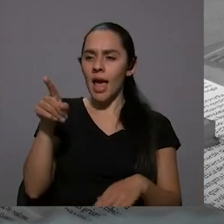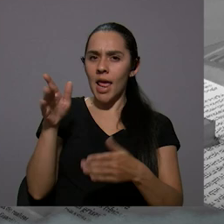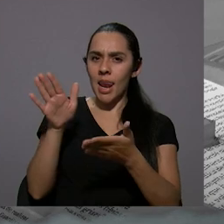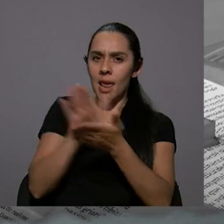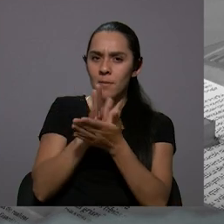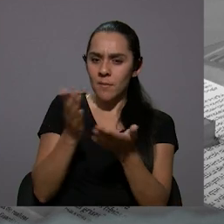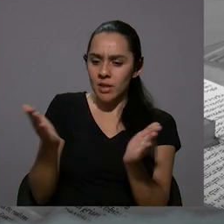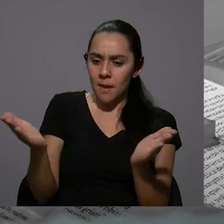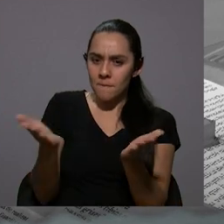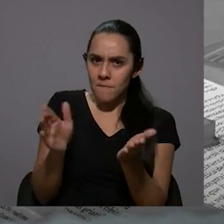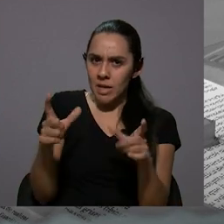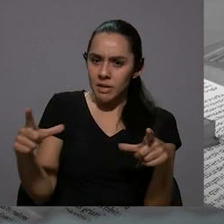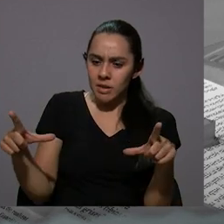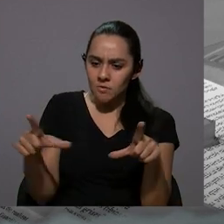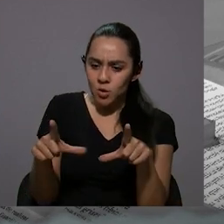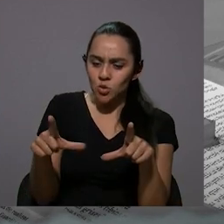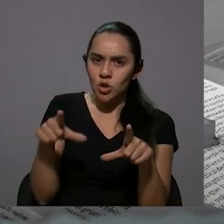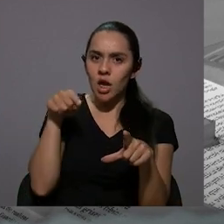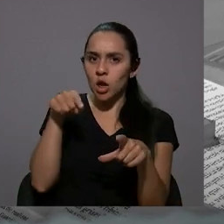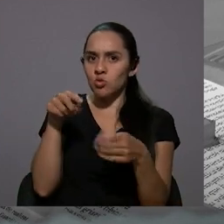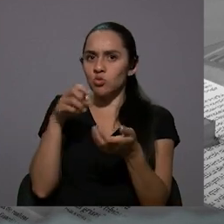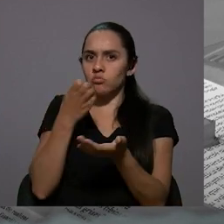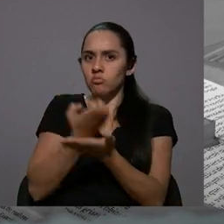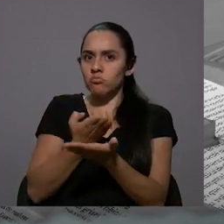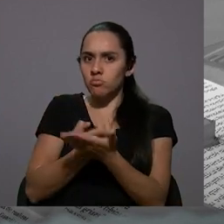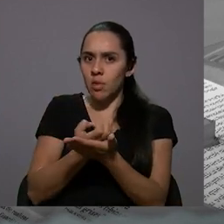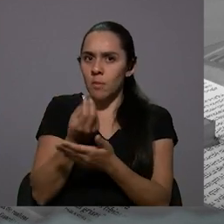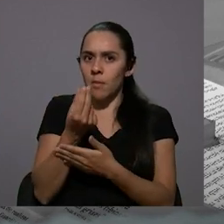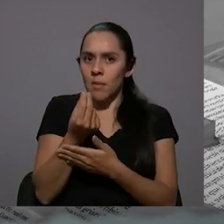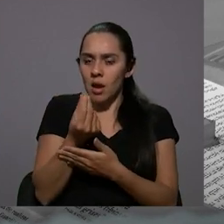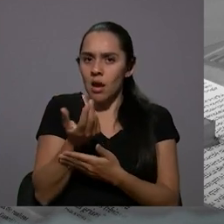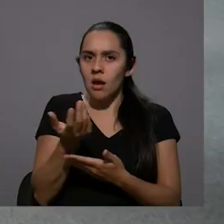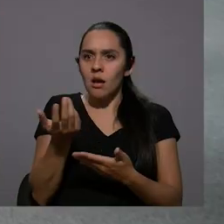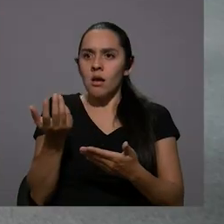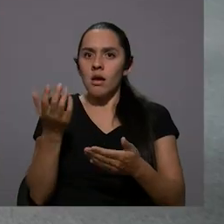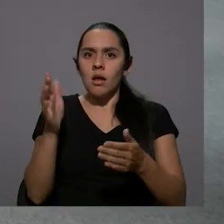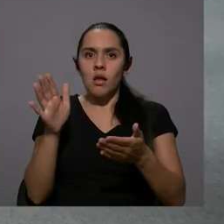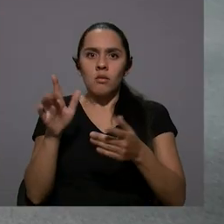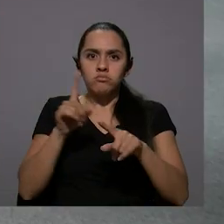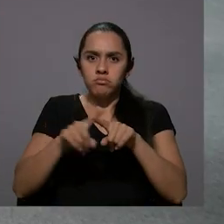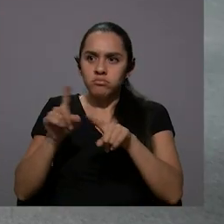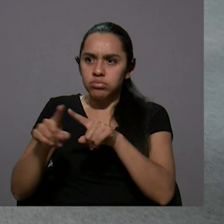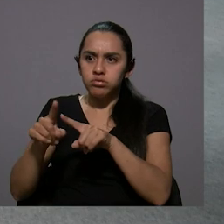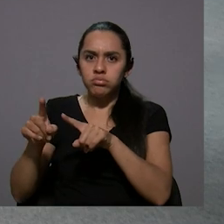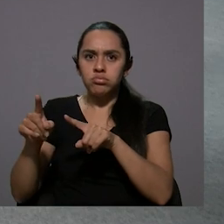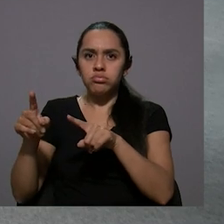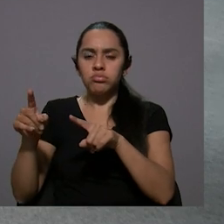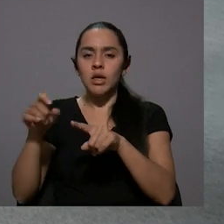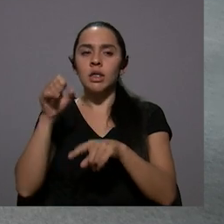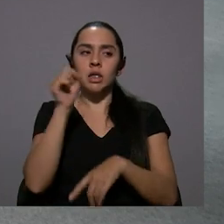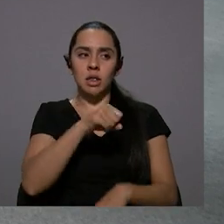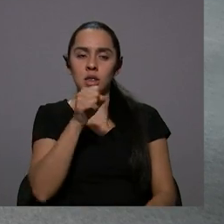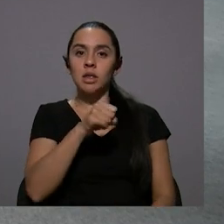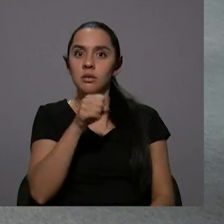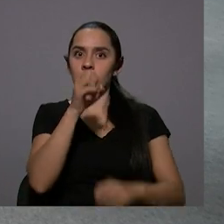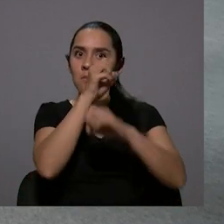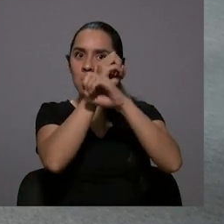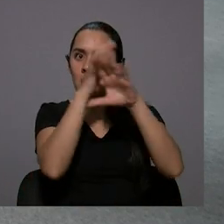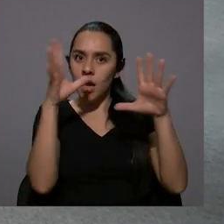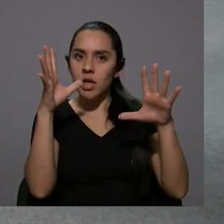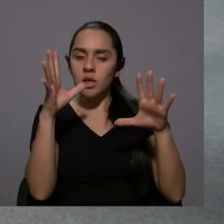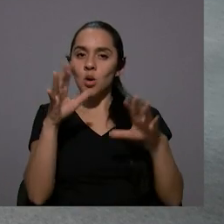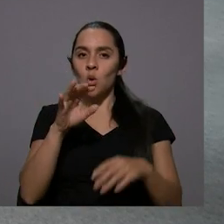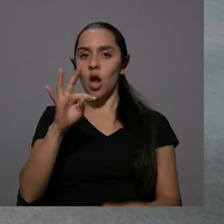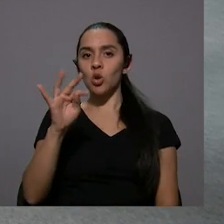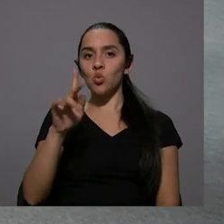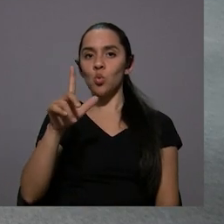reducida y eso ahorra papelo y peso y peso sobre todo en la en en la Tula Imagínese que una